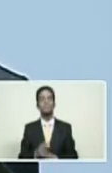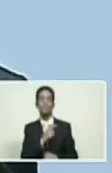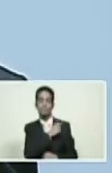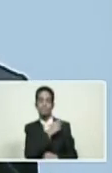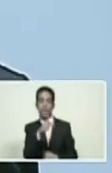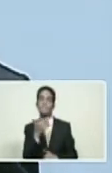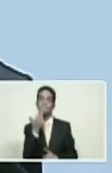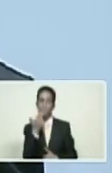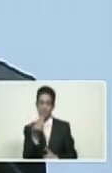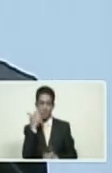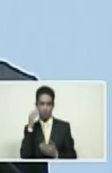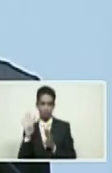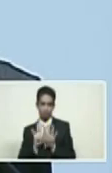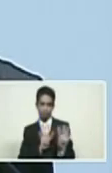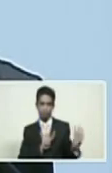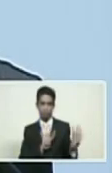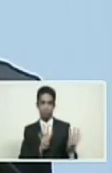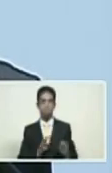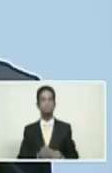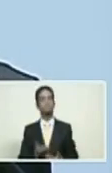permiso para pasar formación. Adelante.